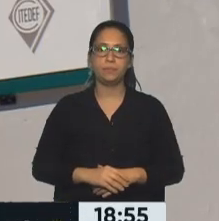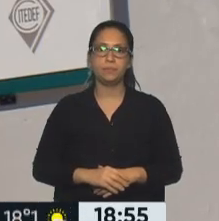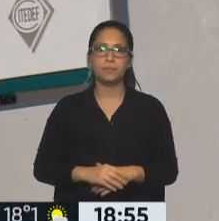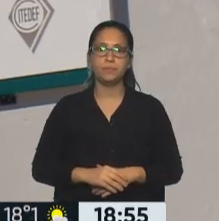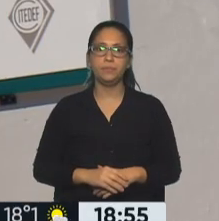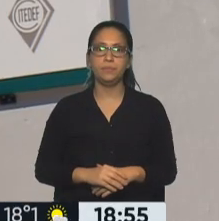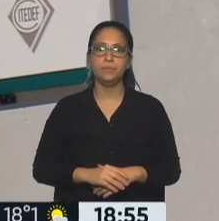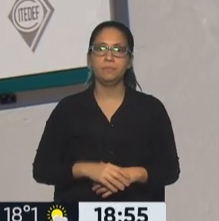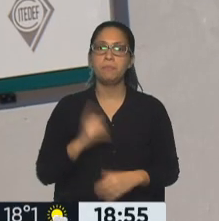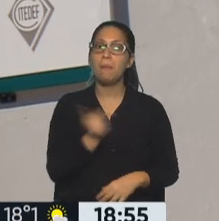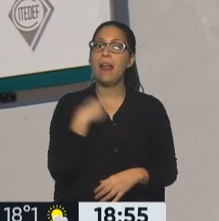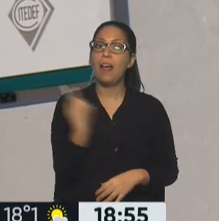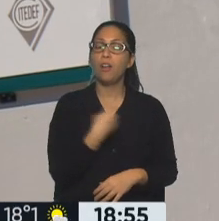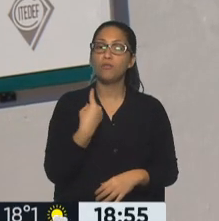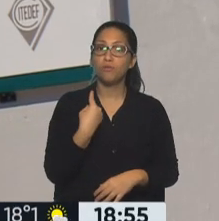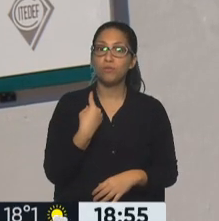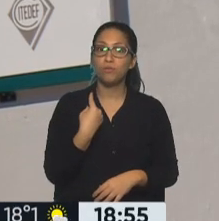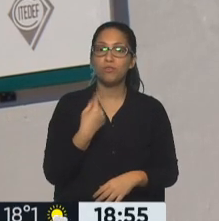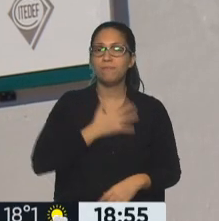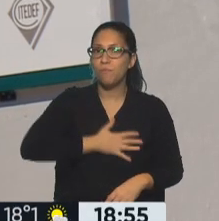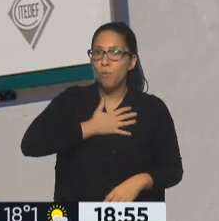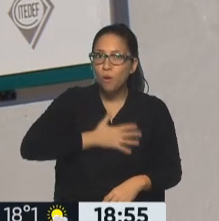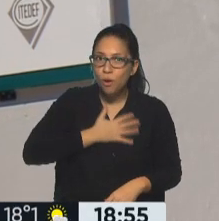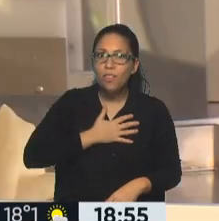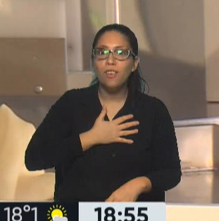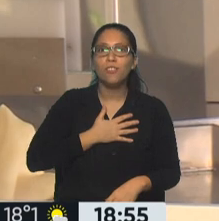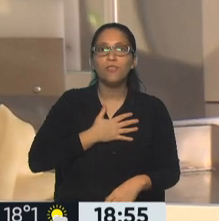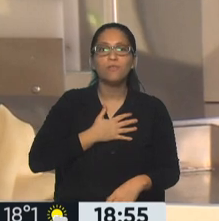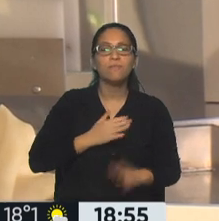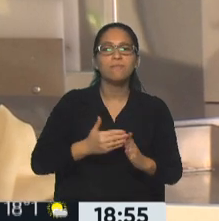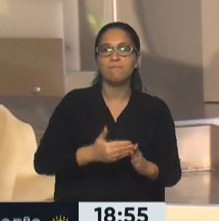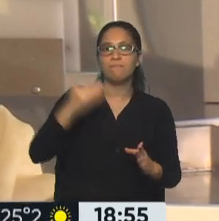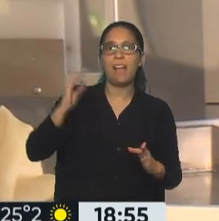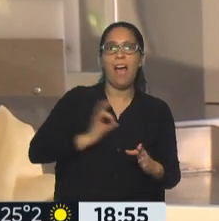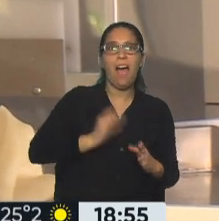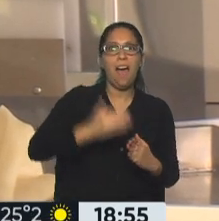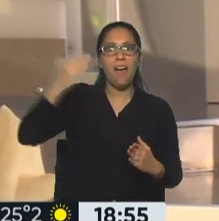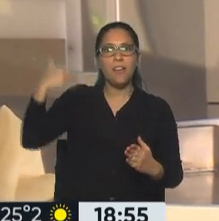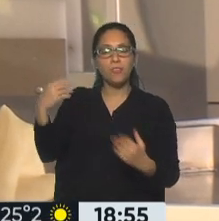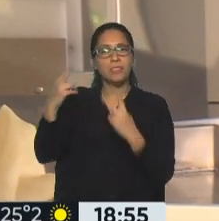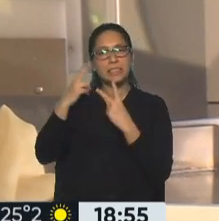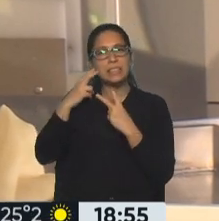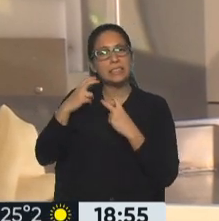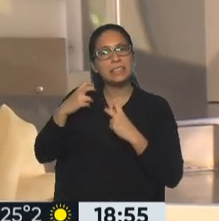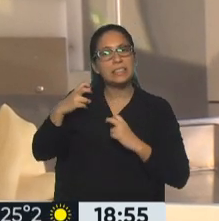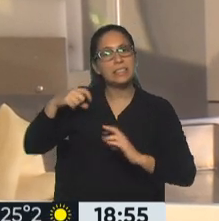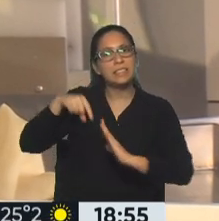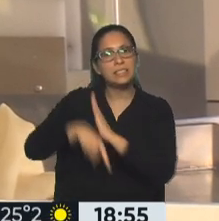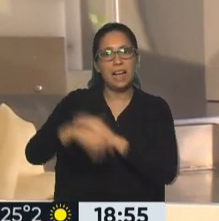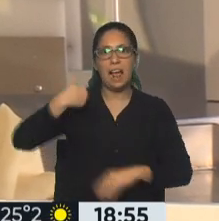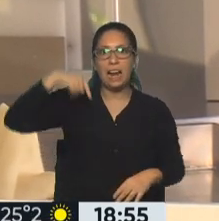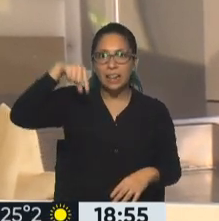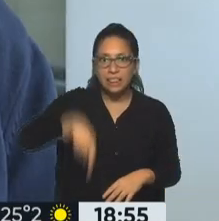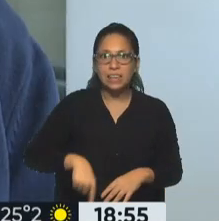para nosotros es una enorme satisfacción porque son muchos años de investigación que se llevó a cabo en nuestro país, en